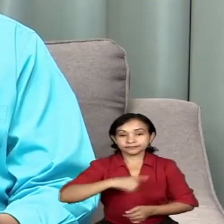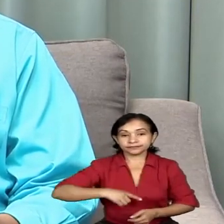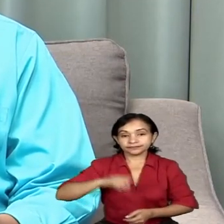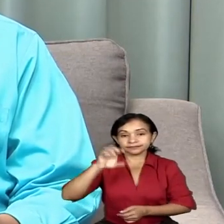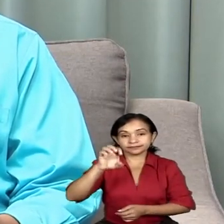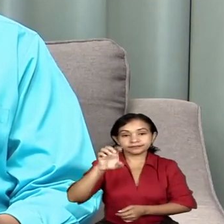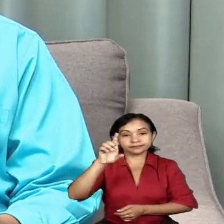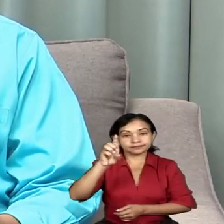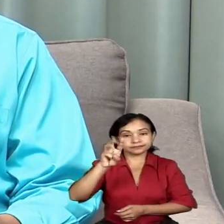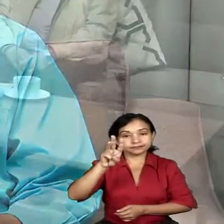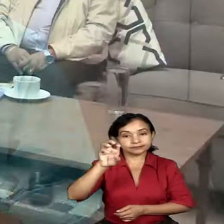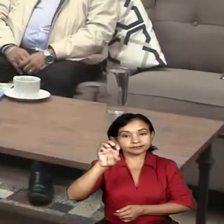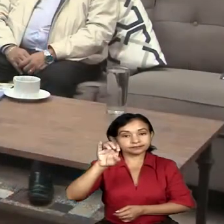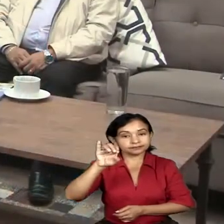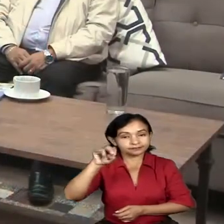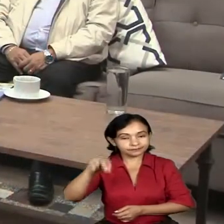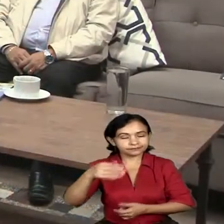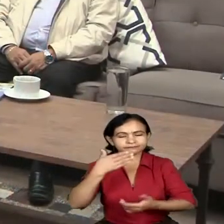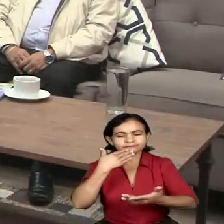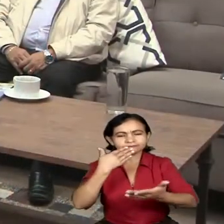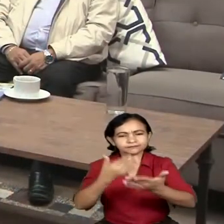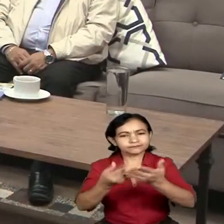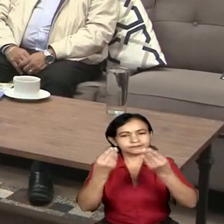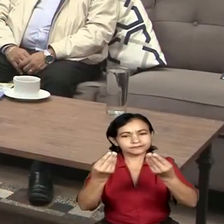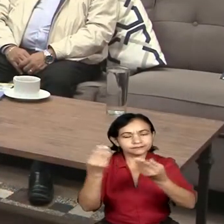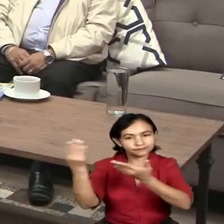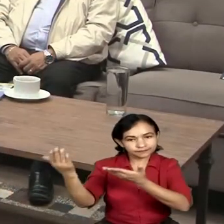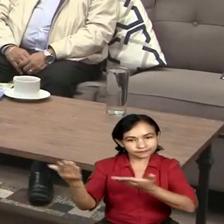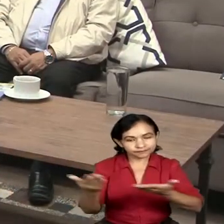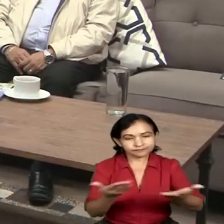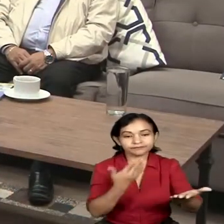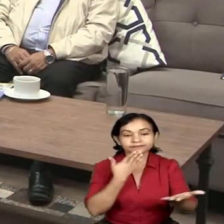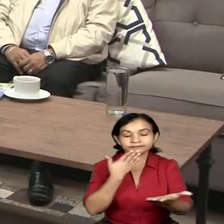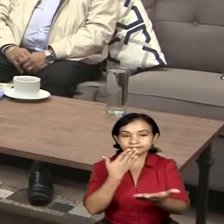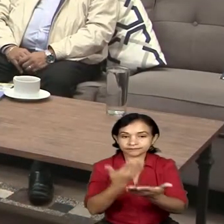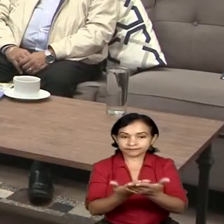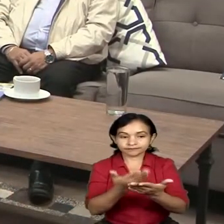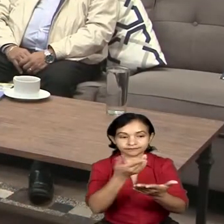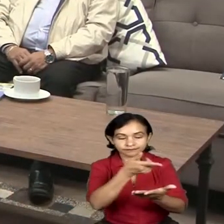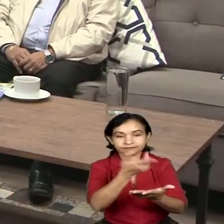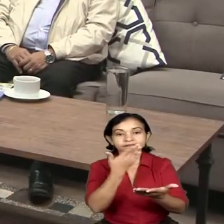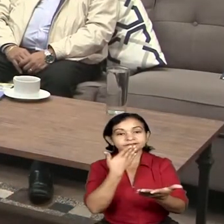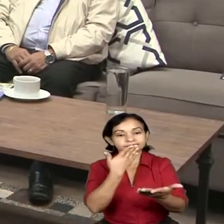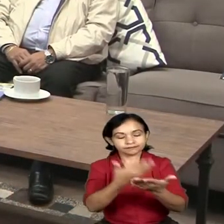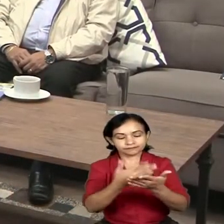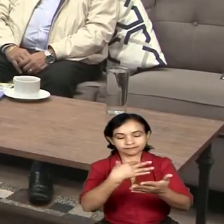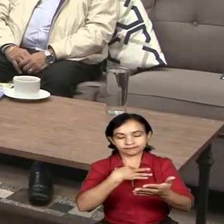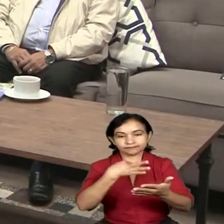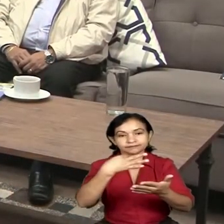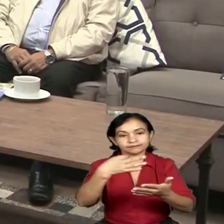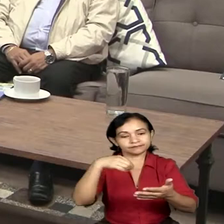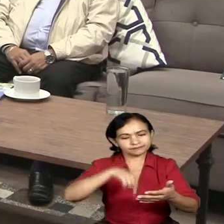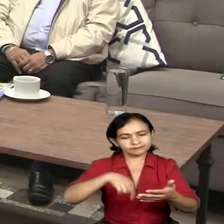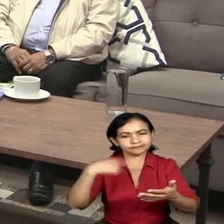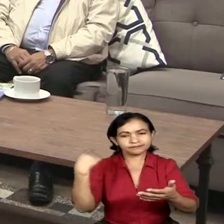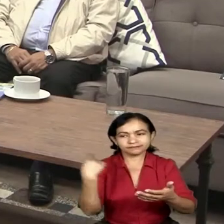Muchas gracias por acompañarnos, diputado. Un placer contar con su presencia. Gracias, Elmer. Gracias por invitarnos.